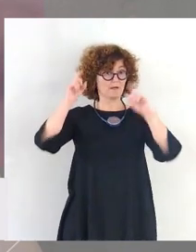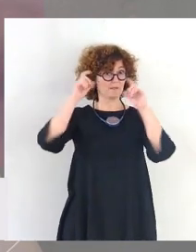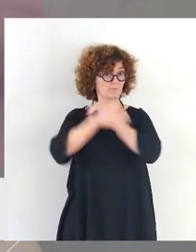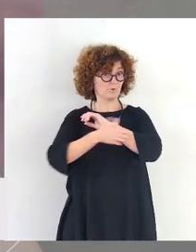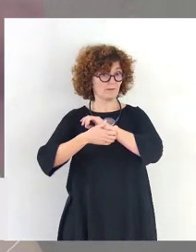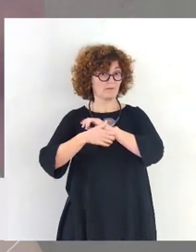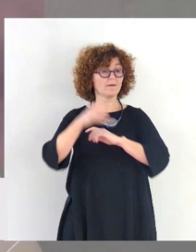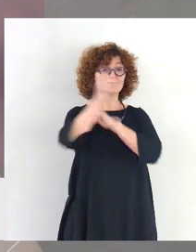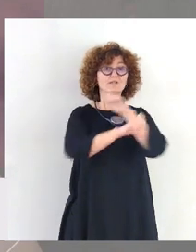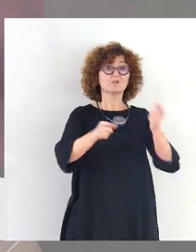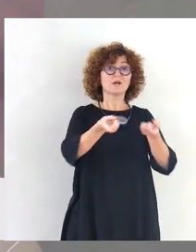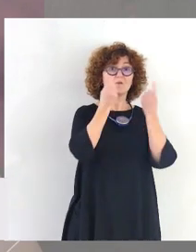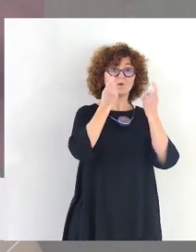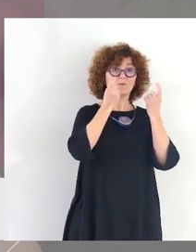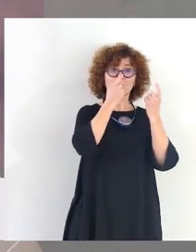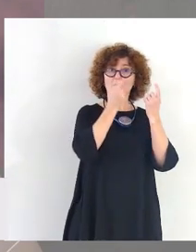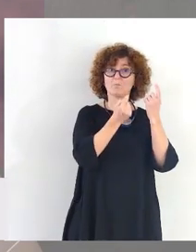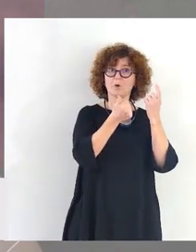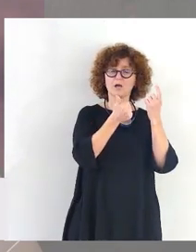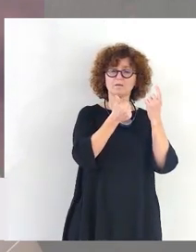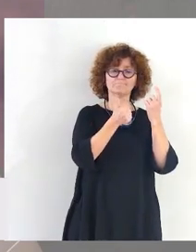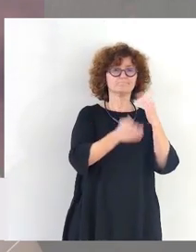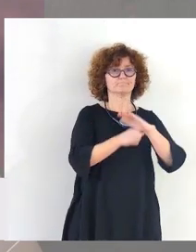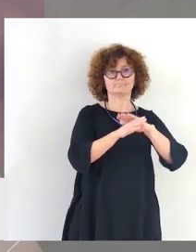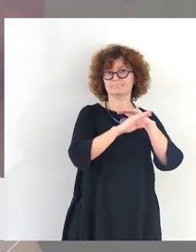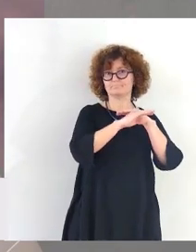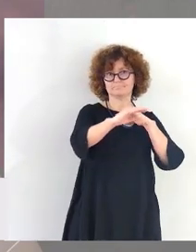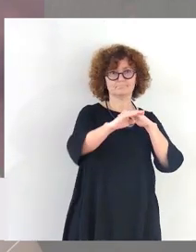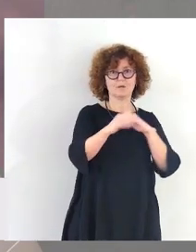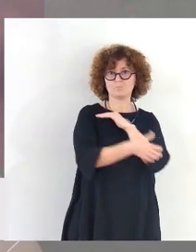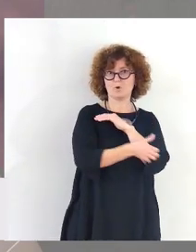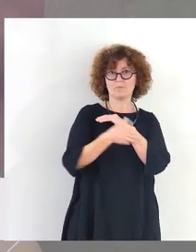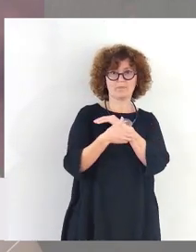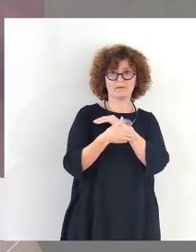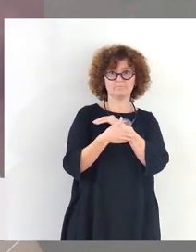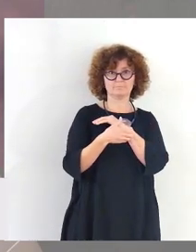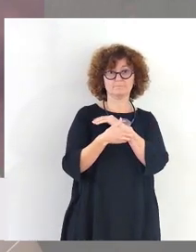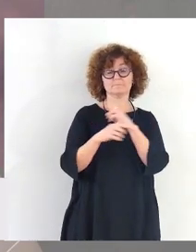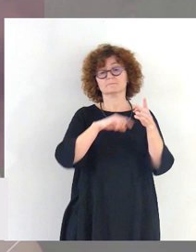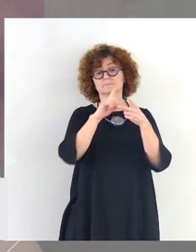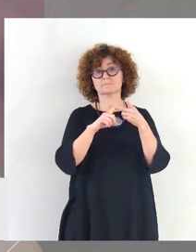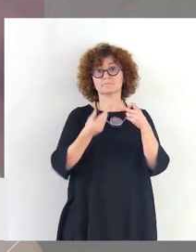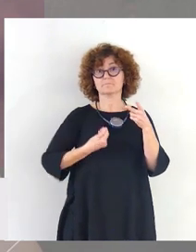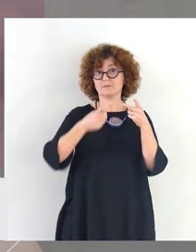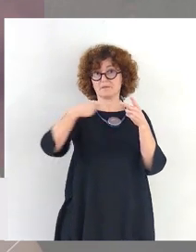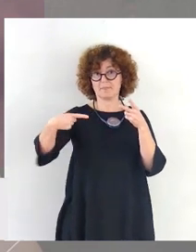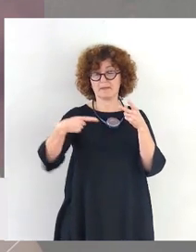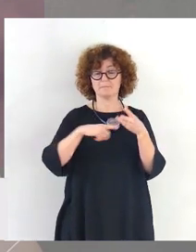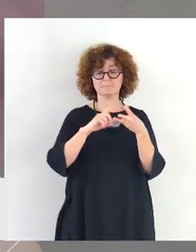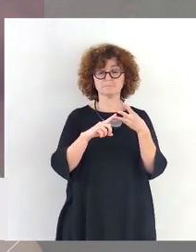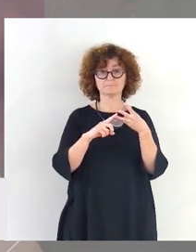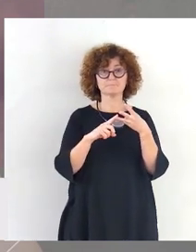instalar se van a instar en la pobreza luego es luego es sin duda la vivienda luego tiene que ver